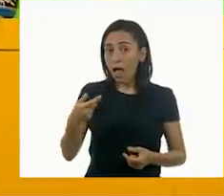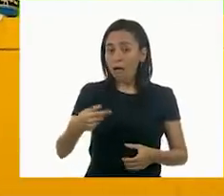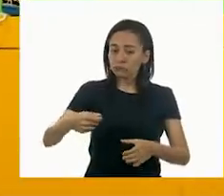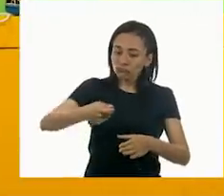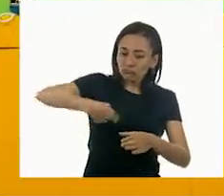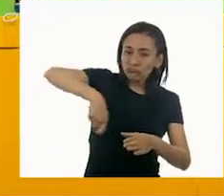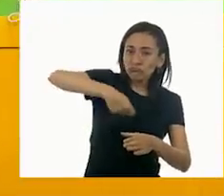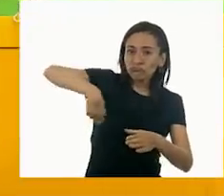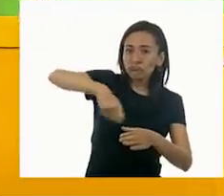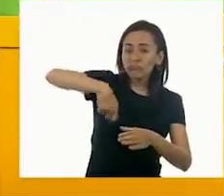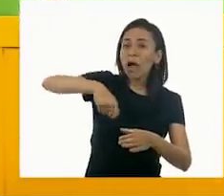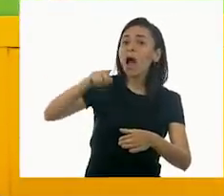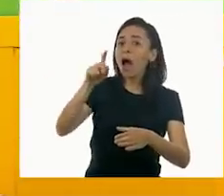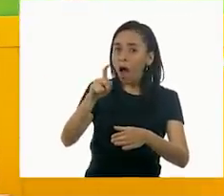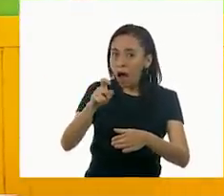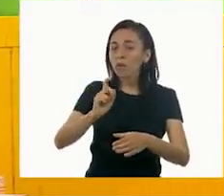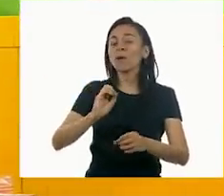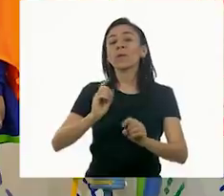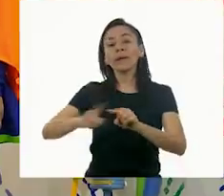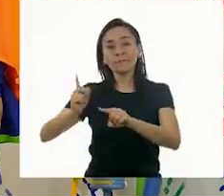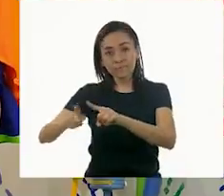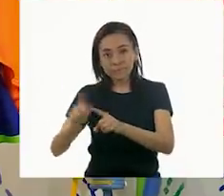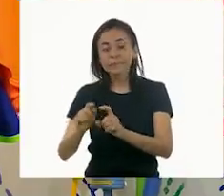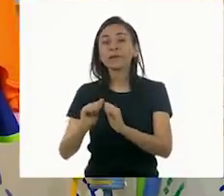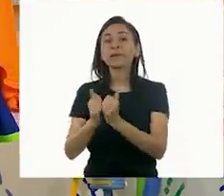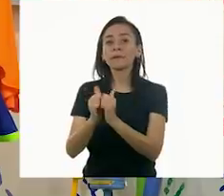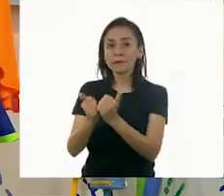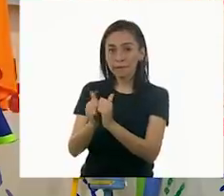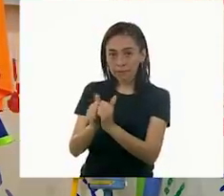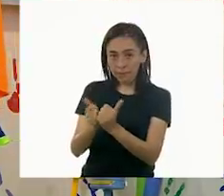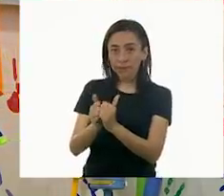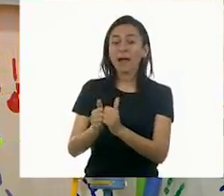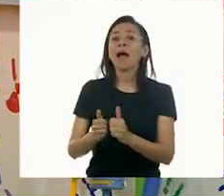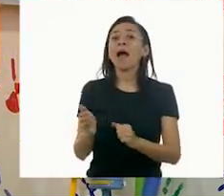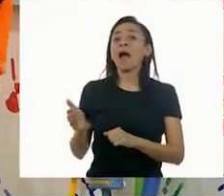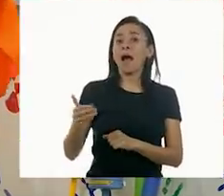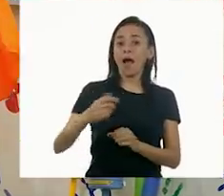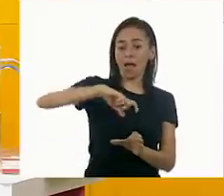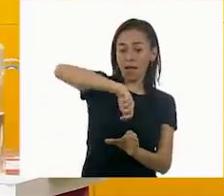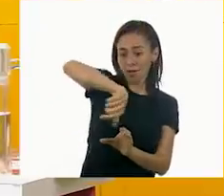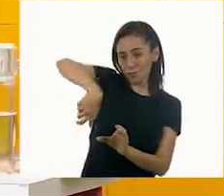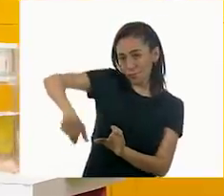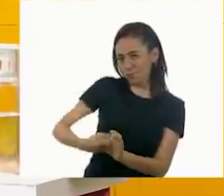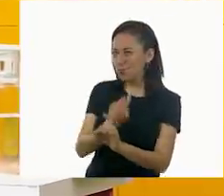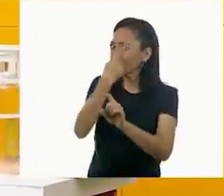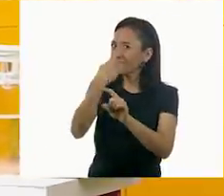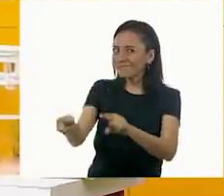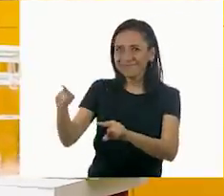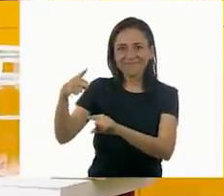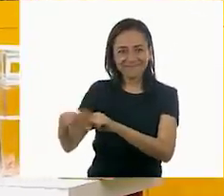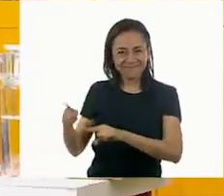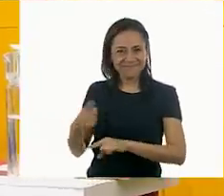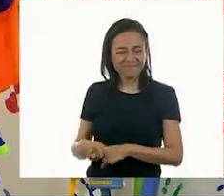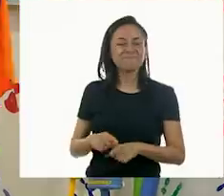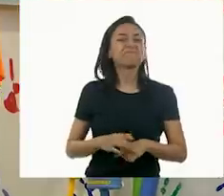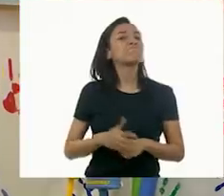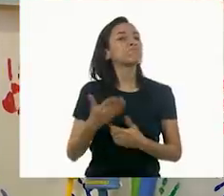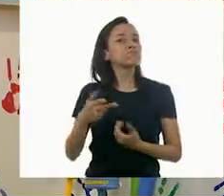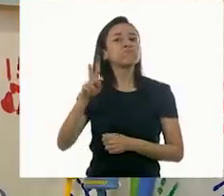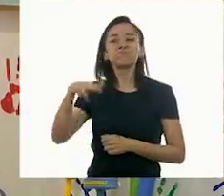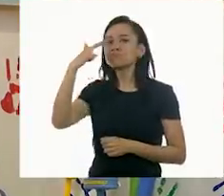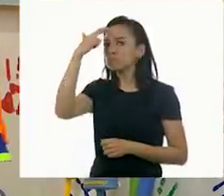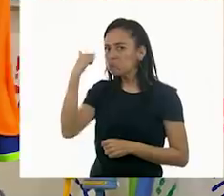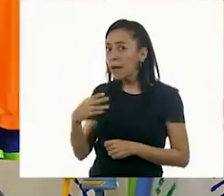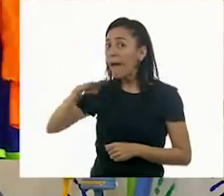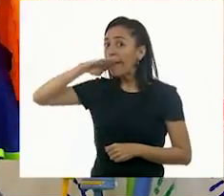Deliciosos panes. Claro que sí. Y tortillas, ¿verdad? Uh-huh. El maíz también se utiliza para